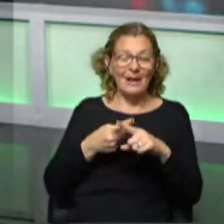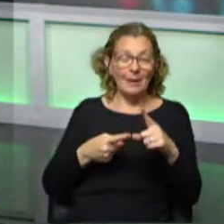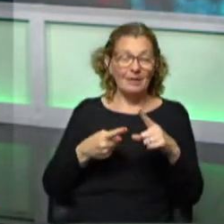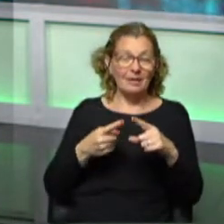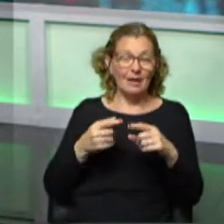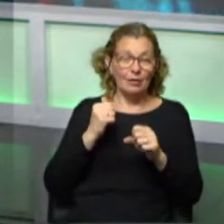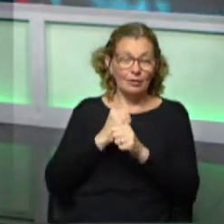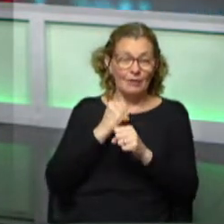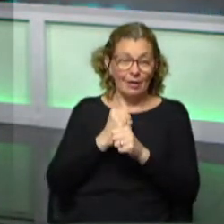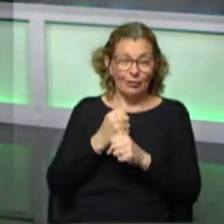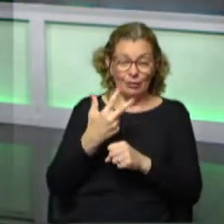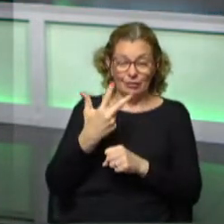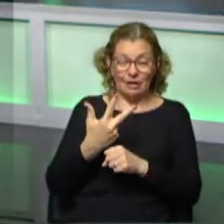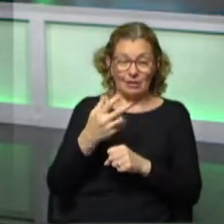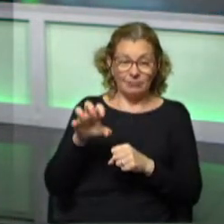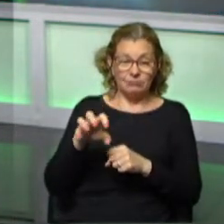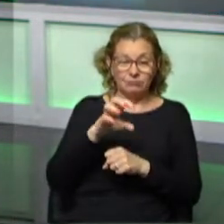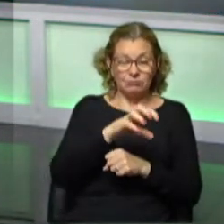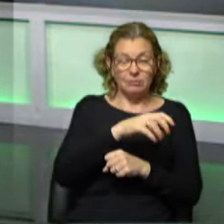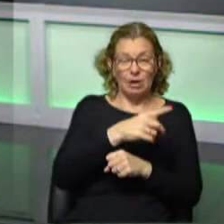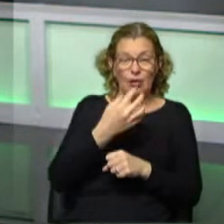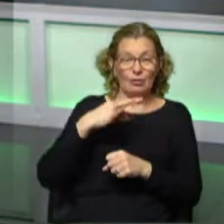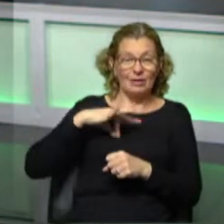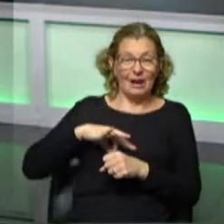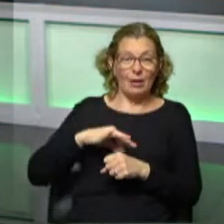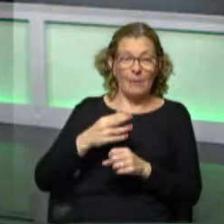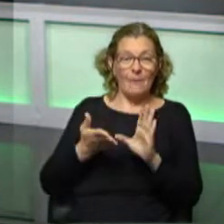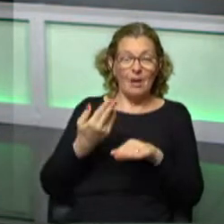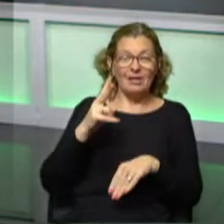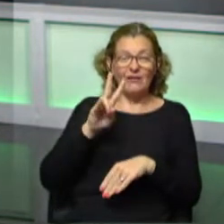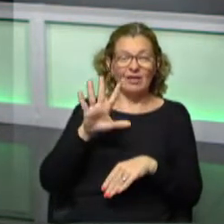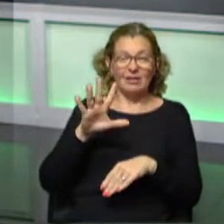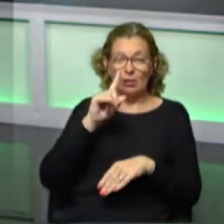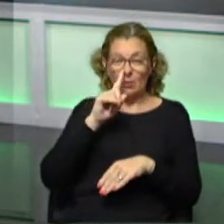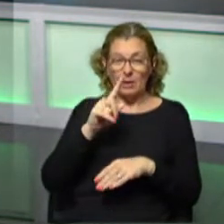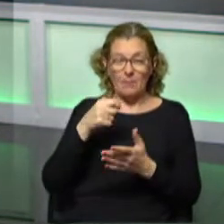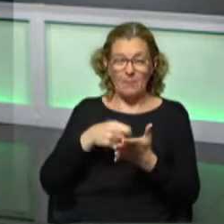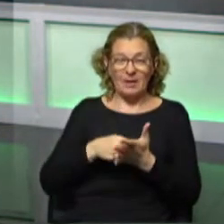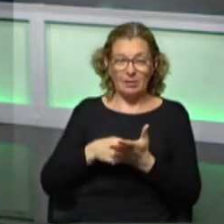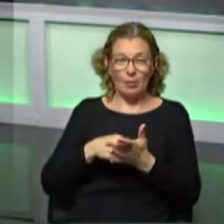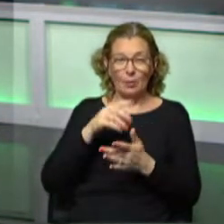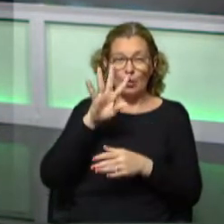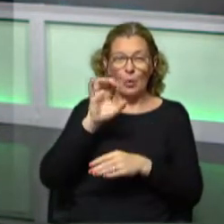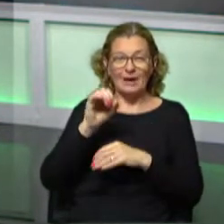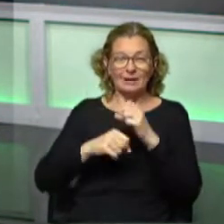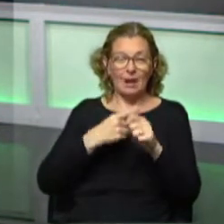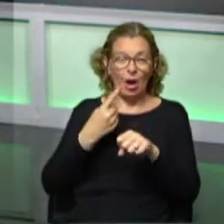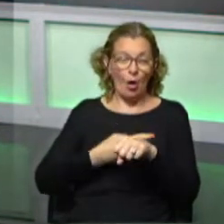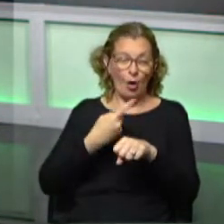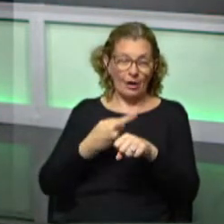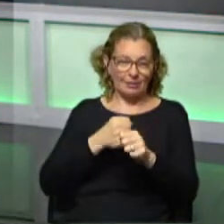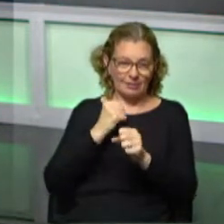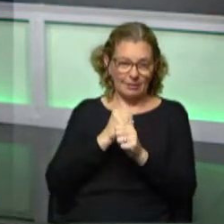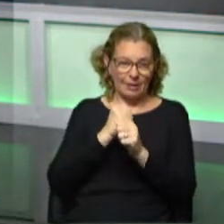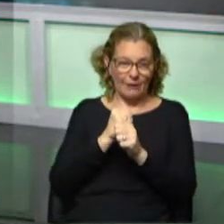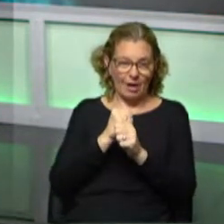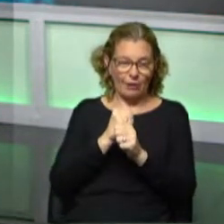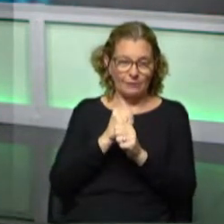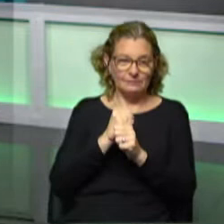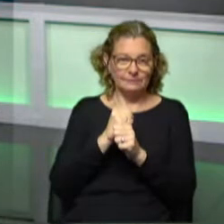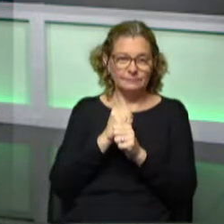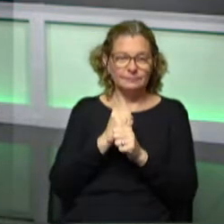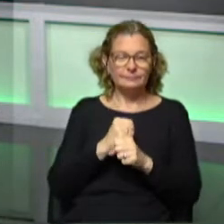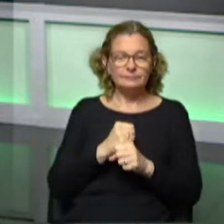de los trabajadores de estos tres sectores no percibe más de 25 mil pesos líquidos por 40 horas semanales en su ocupación